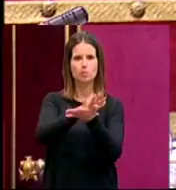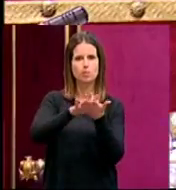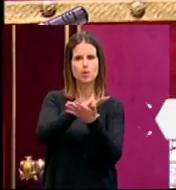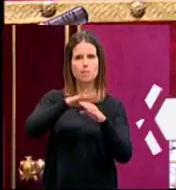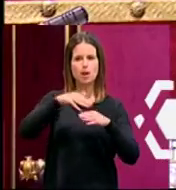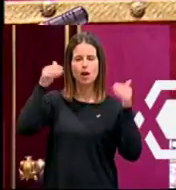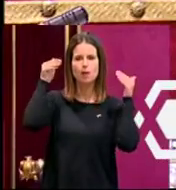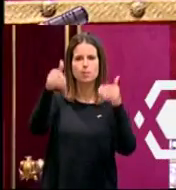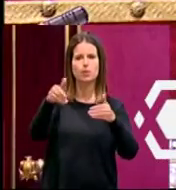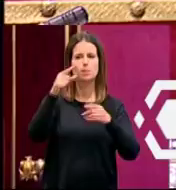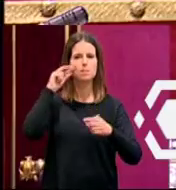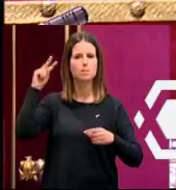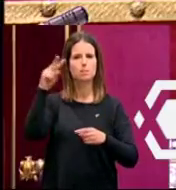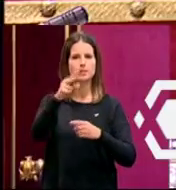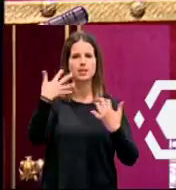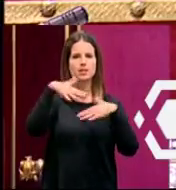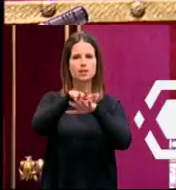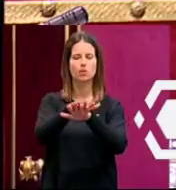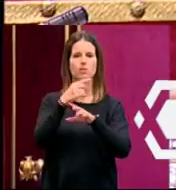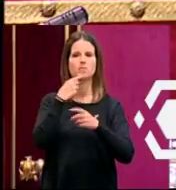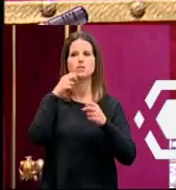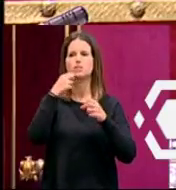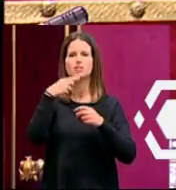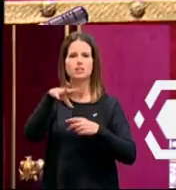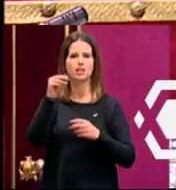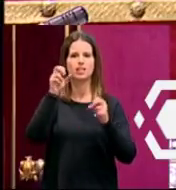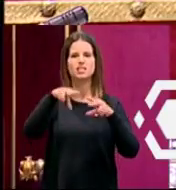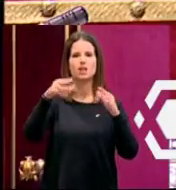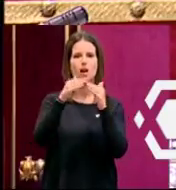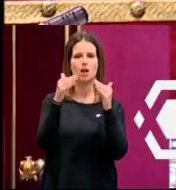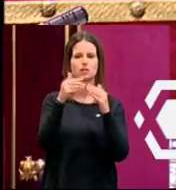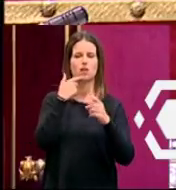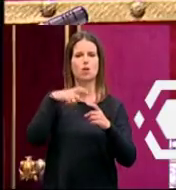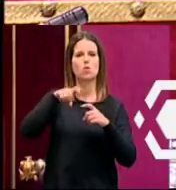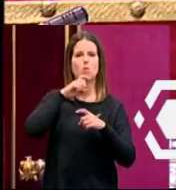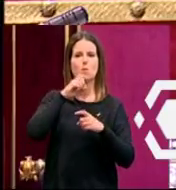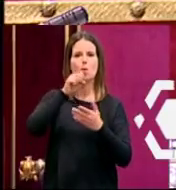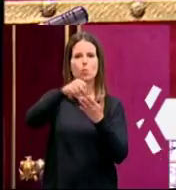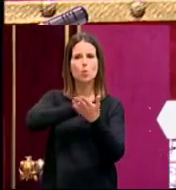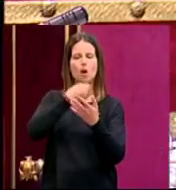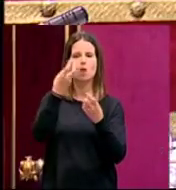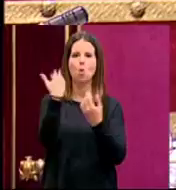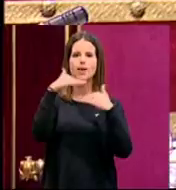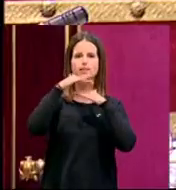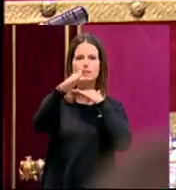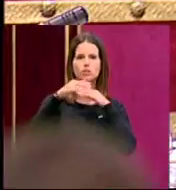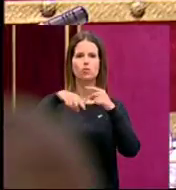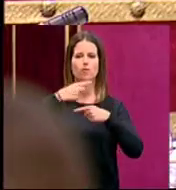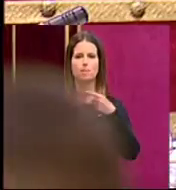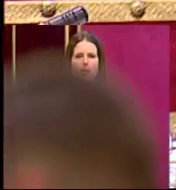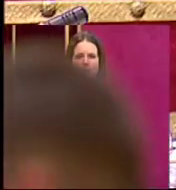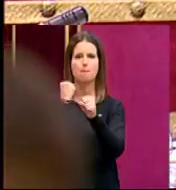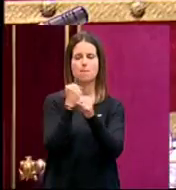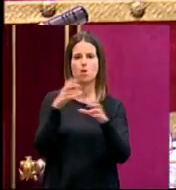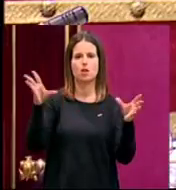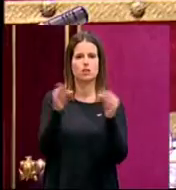soluciones desde una perspectiva integradora, entendiendo el sinhogarismo como la sinergia de varias ausencias, techo, familia, empleo, en definitiva,